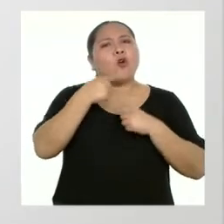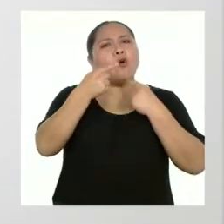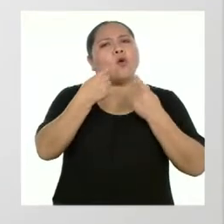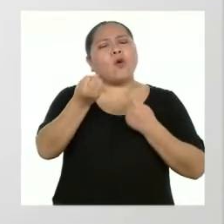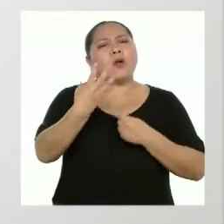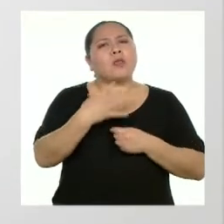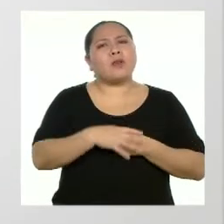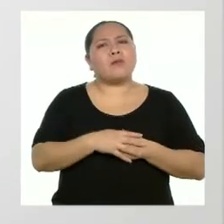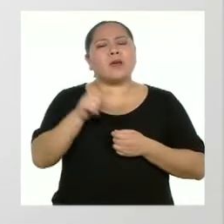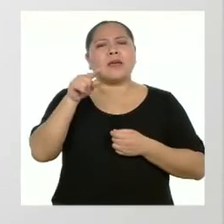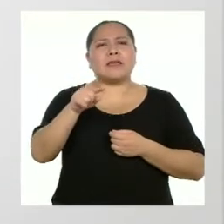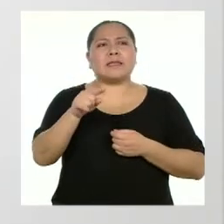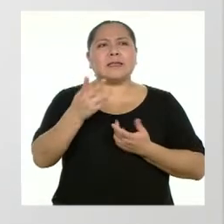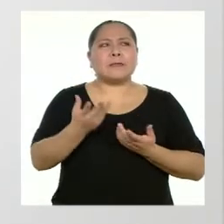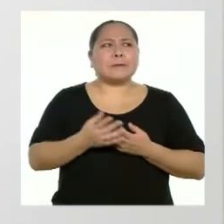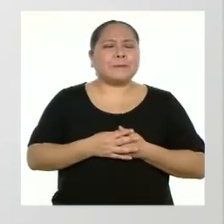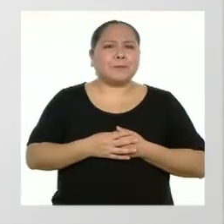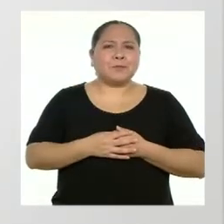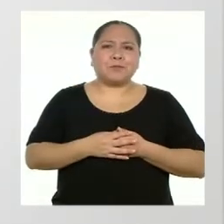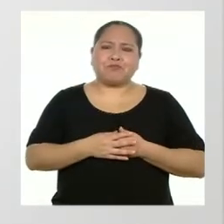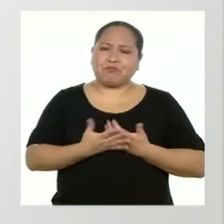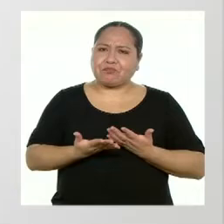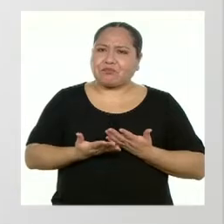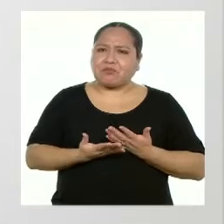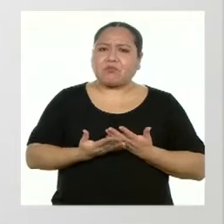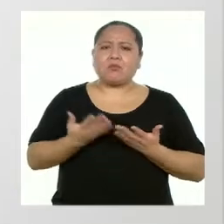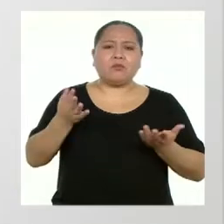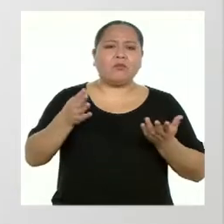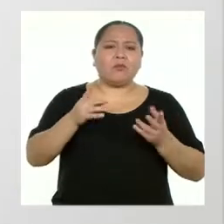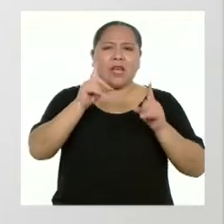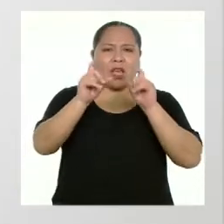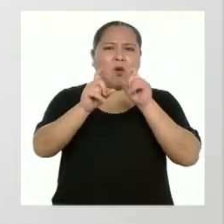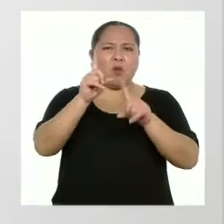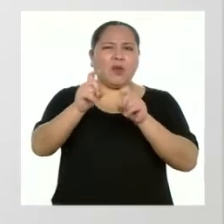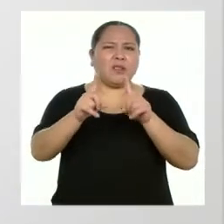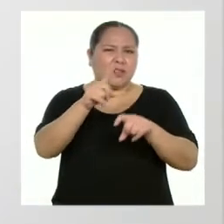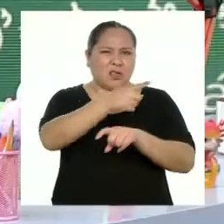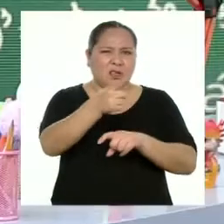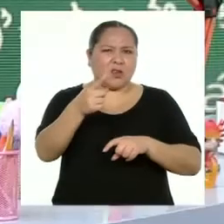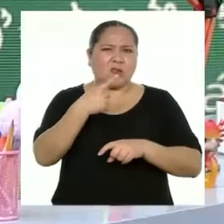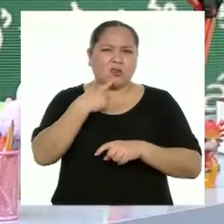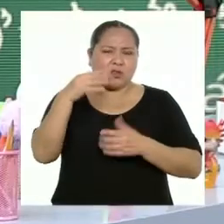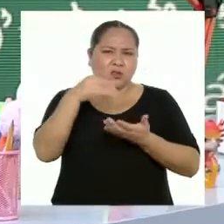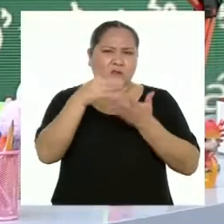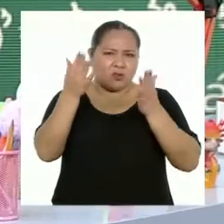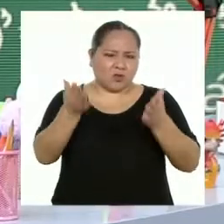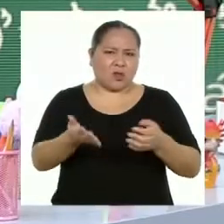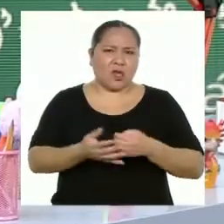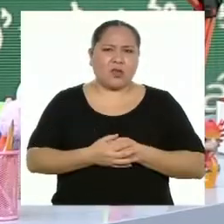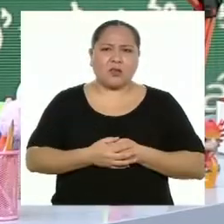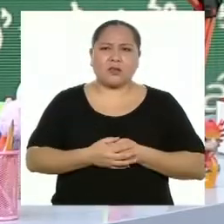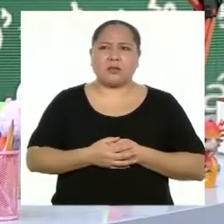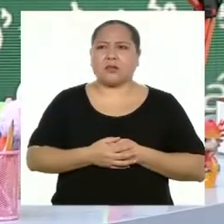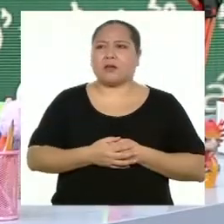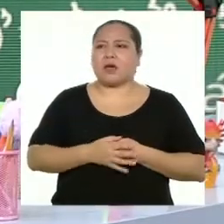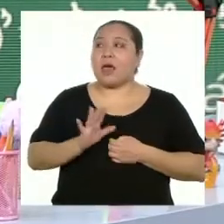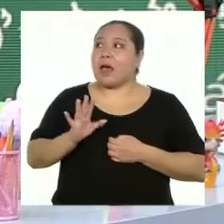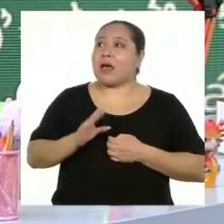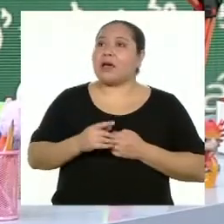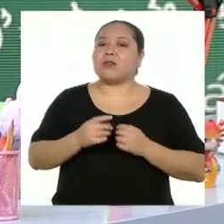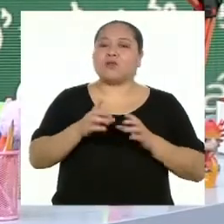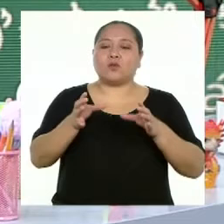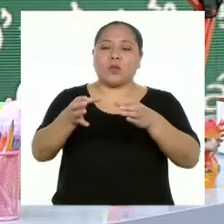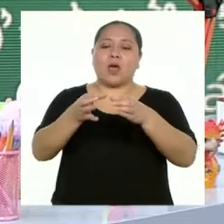poco sobre las encuestas que han estado haciendo las y los estudiantes. ¿De qué tratan? Bueno, consisten de una muestra